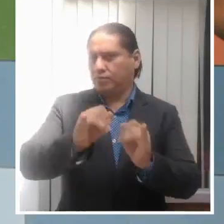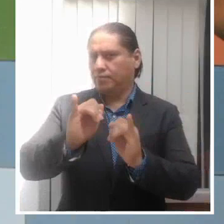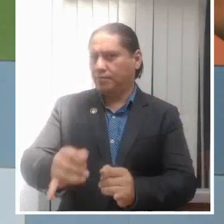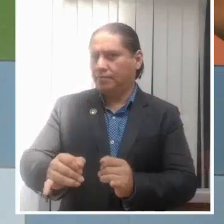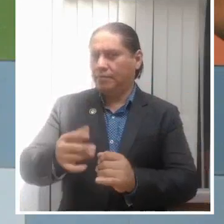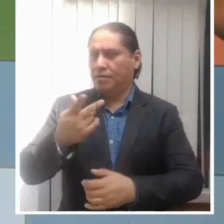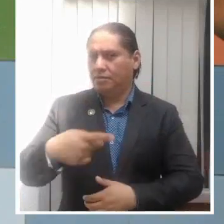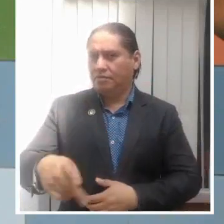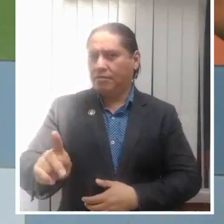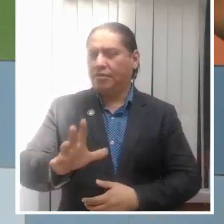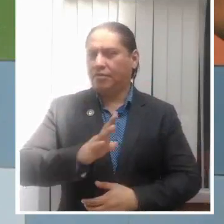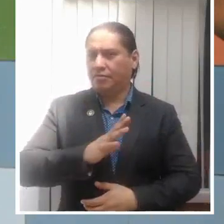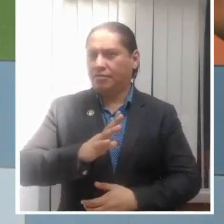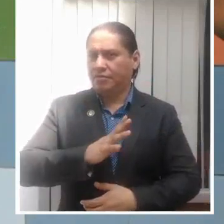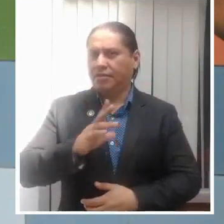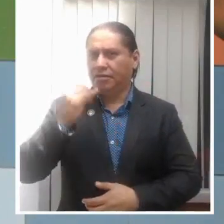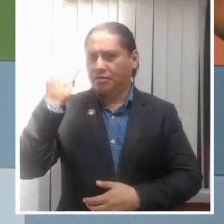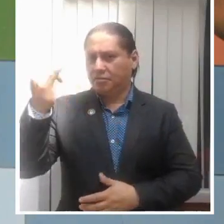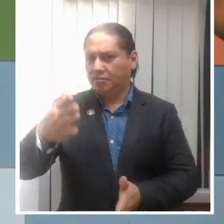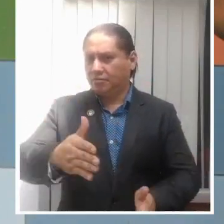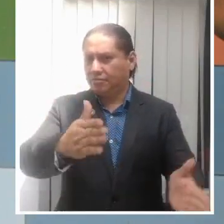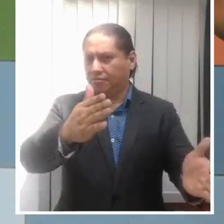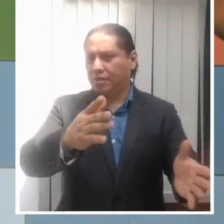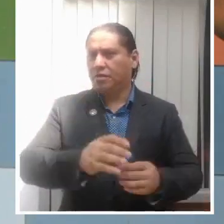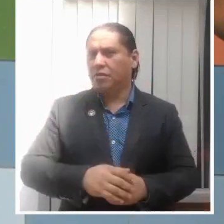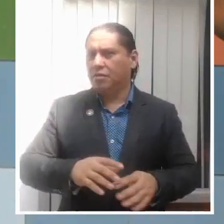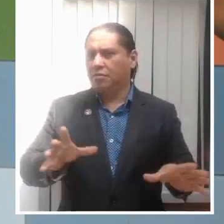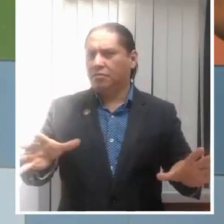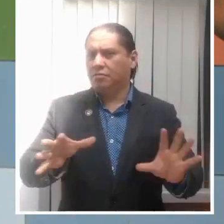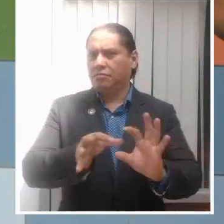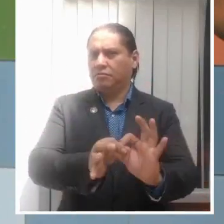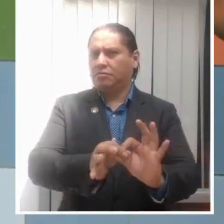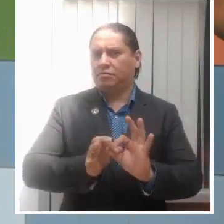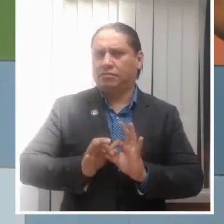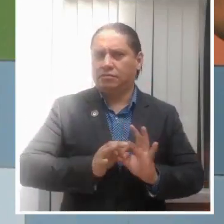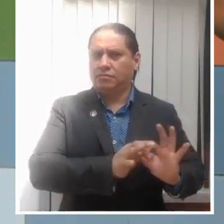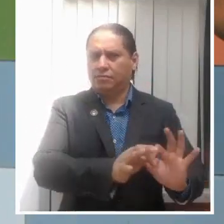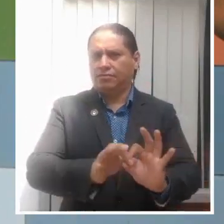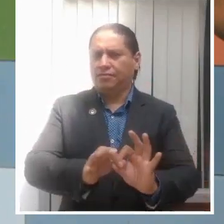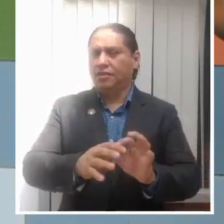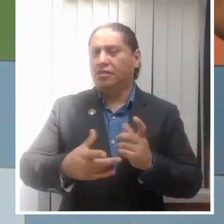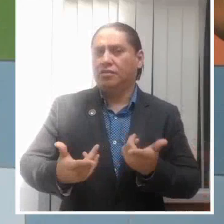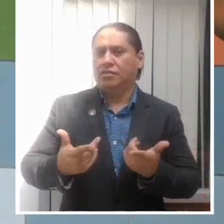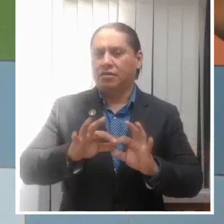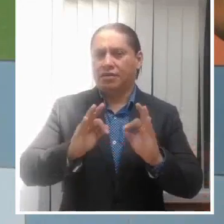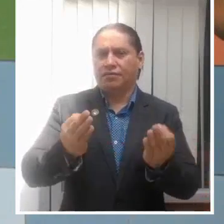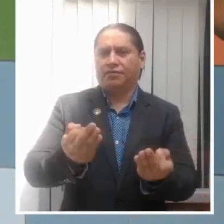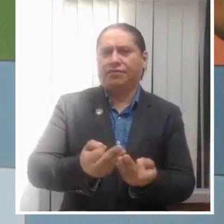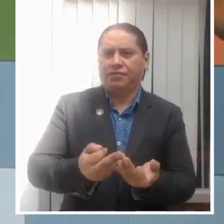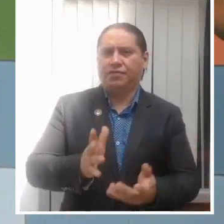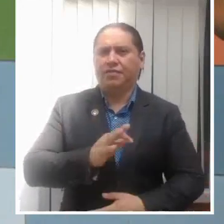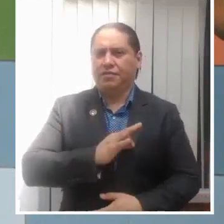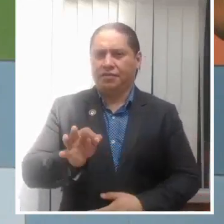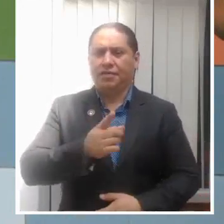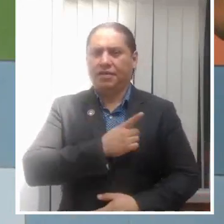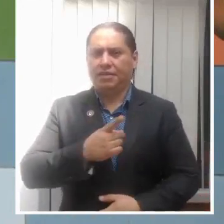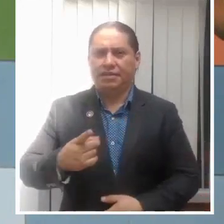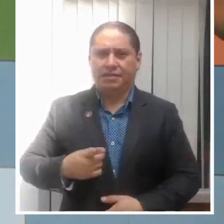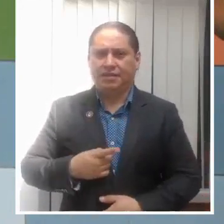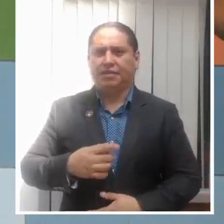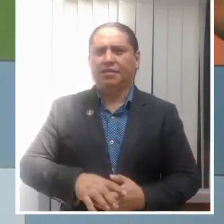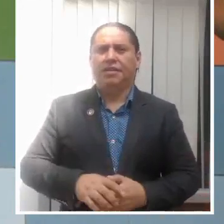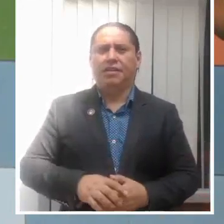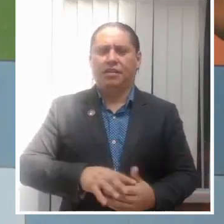pero constituyen también una vertiente de lo colectivo. De la misma manera, Lo colectivo puede y debe leerse como el